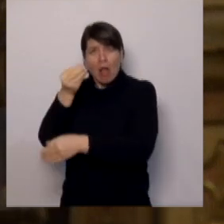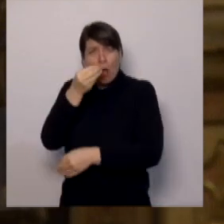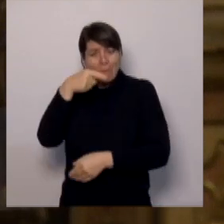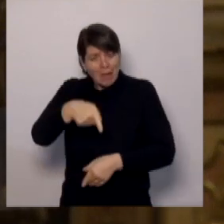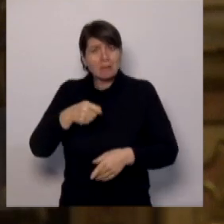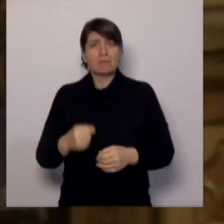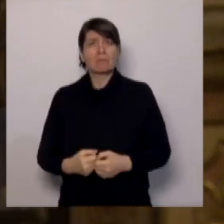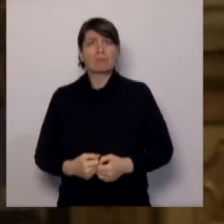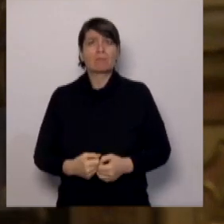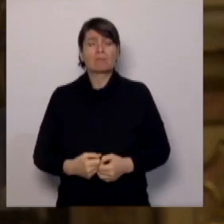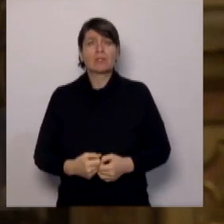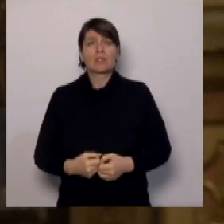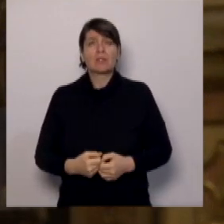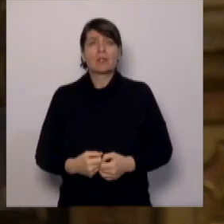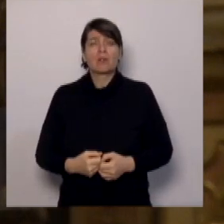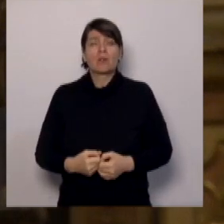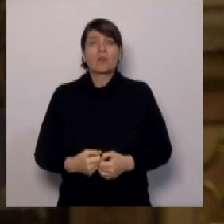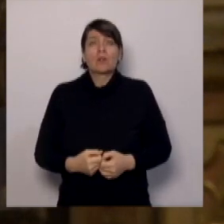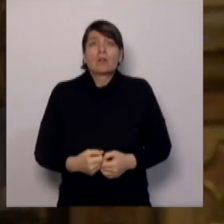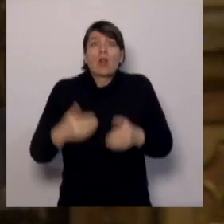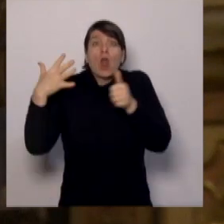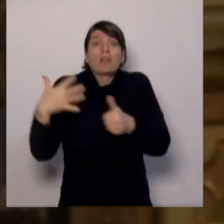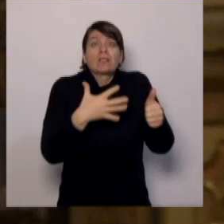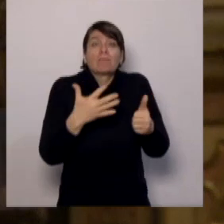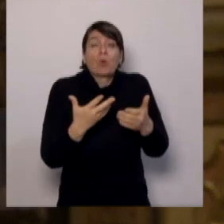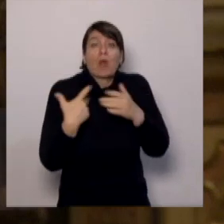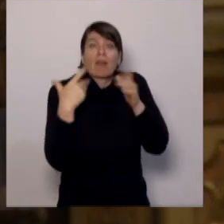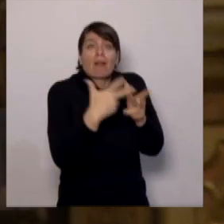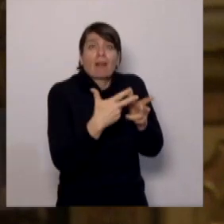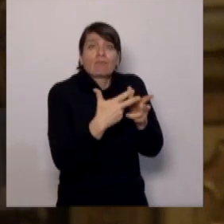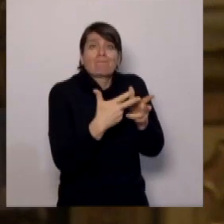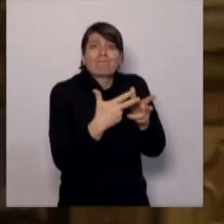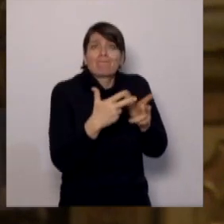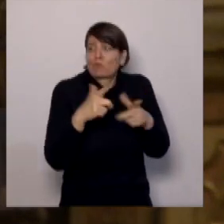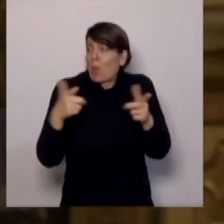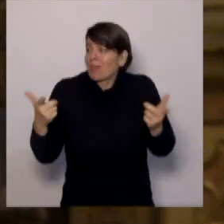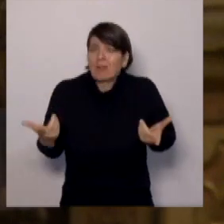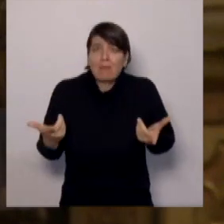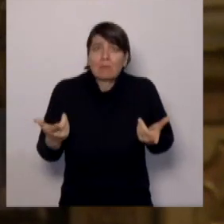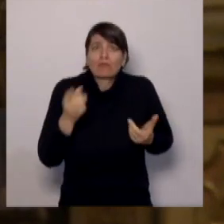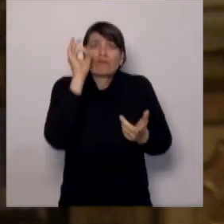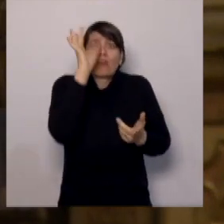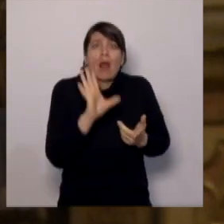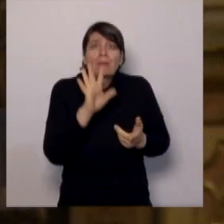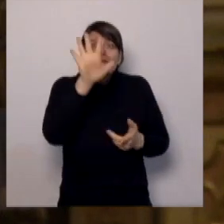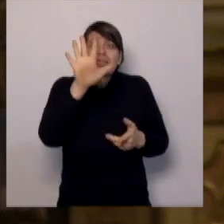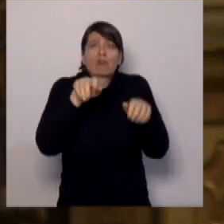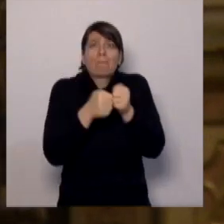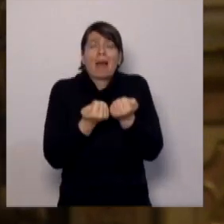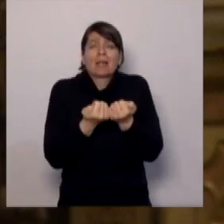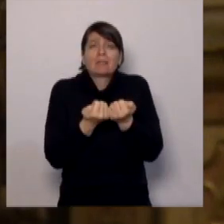comer ustedes mismos». Ellos respondieron: «Aquí no tenemos más